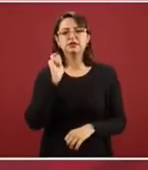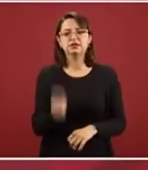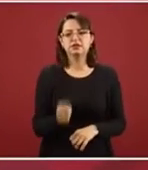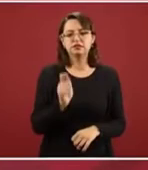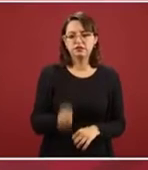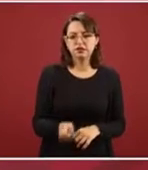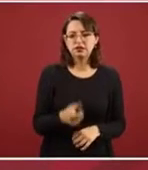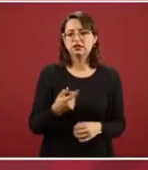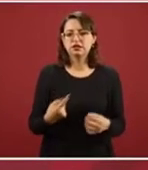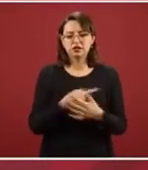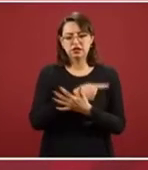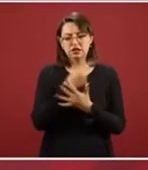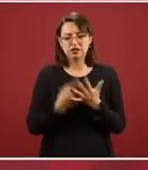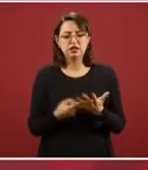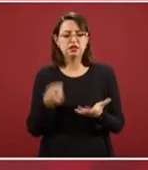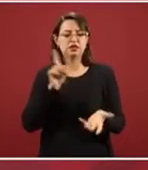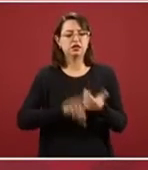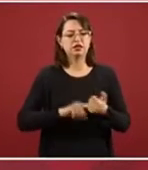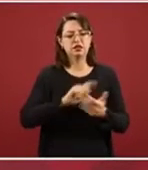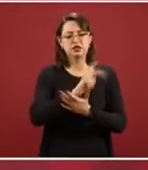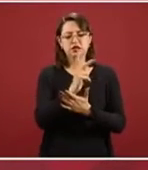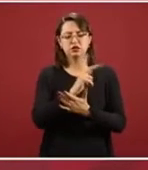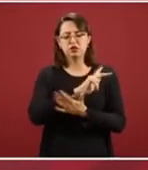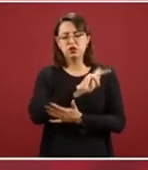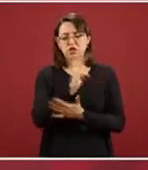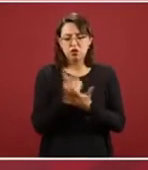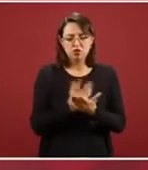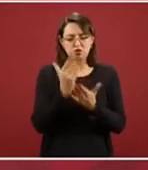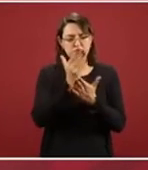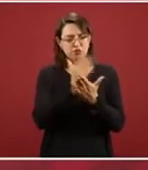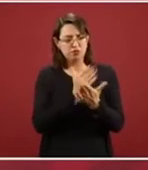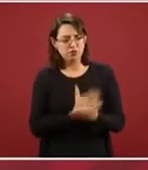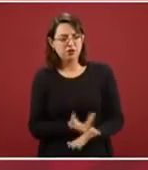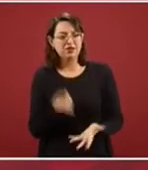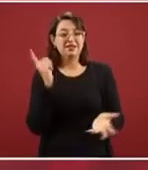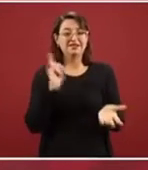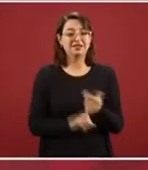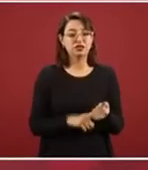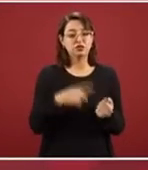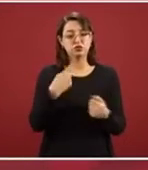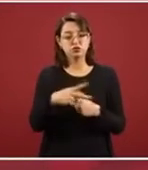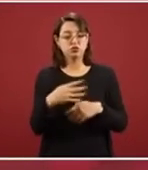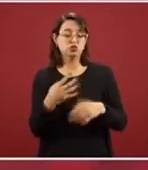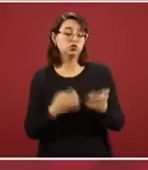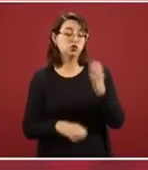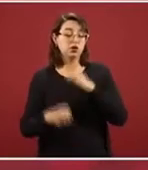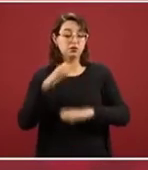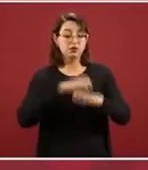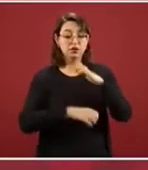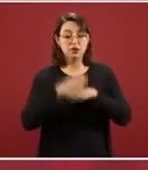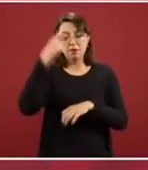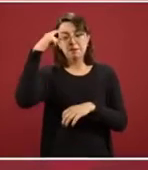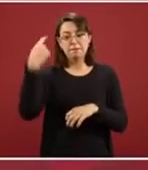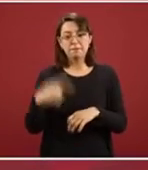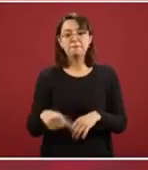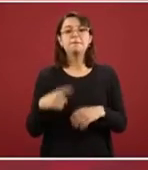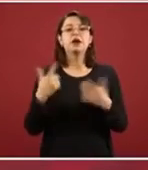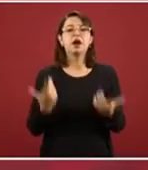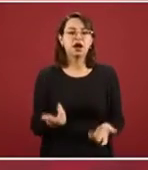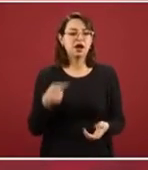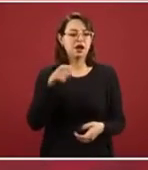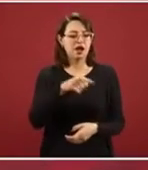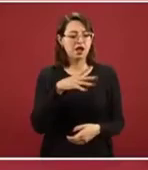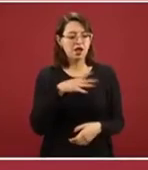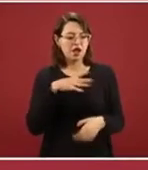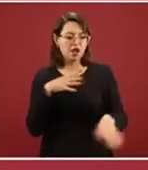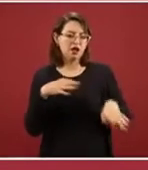todos sus protocolos internos de protección civil, todas sus brigadas al interior, para garantizar que en los espacios en los que